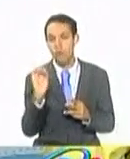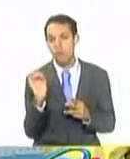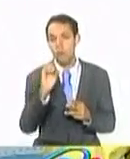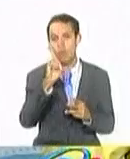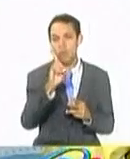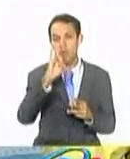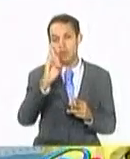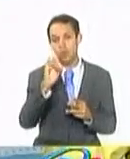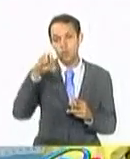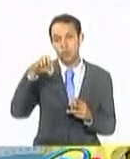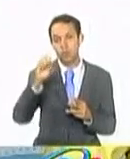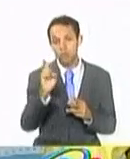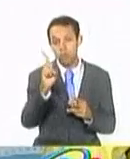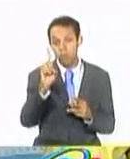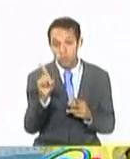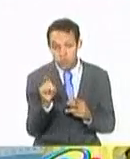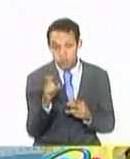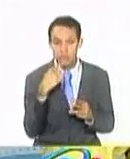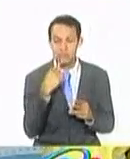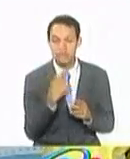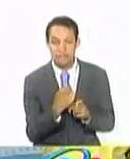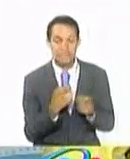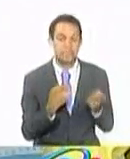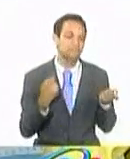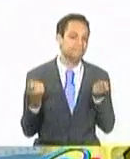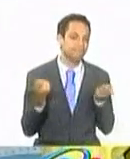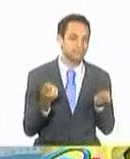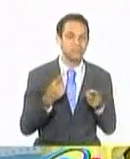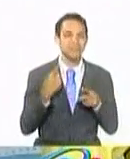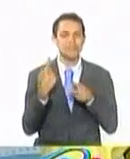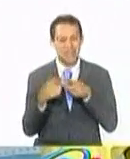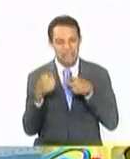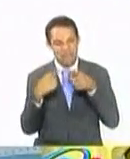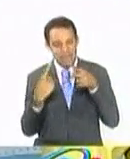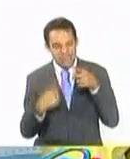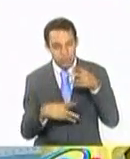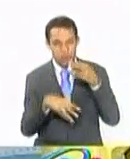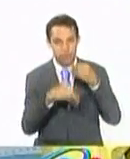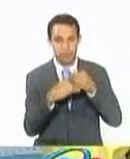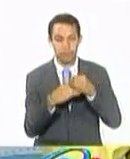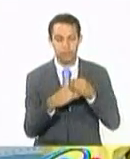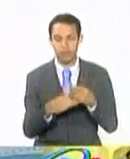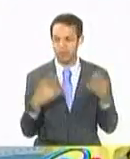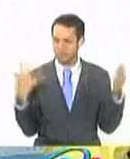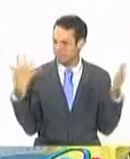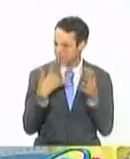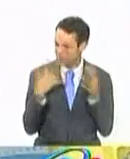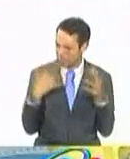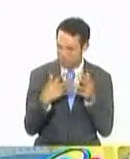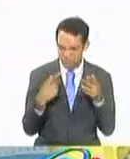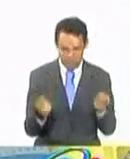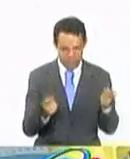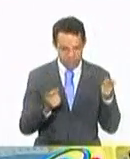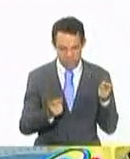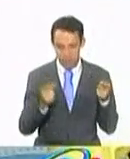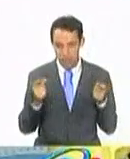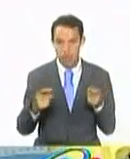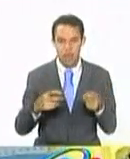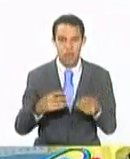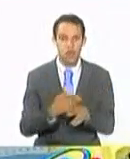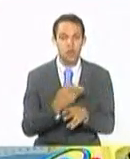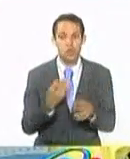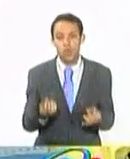una fibromialgia se alcanzan a imaginar la confusión que uno tiene como médico Cuando uno le llega un paciente tengo